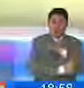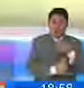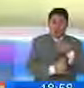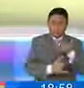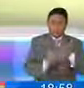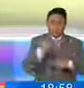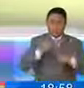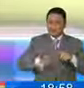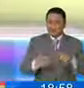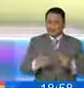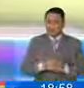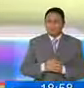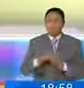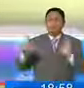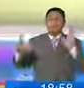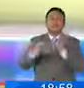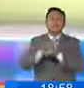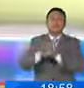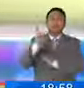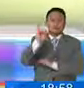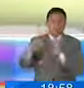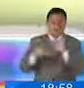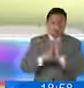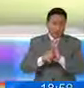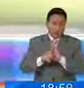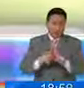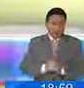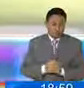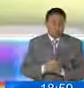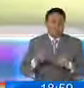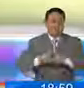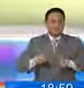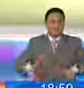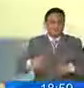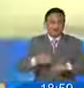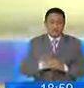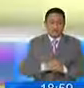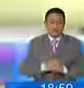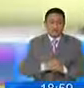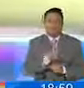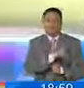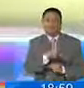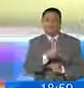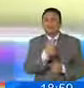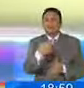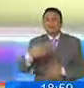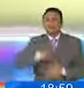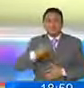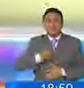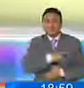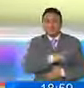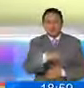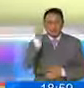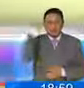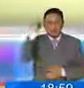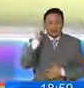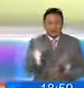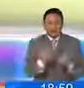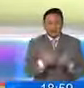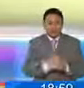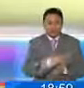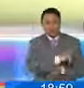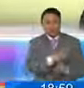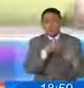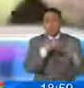una ley inconstitucional que tampoco tiene que ver con estas quejas de plañideras políticas que han hecho de que son los